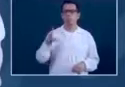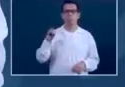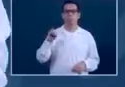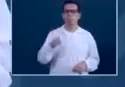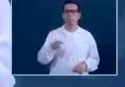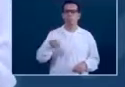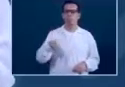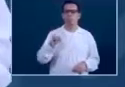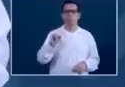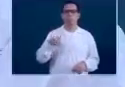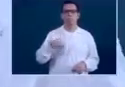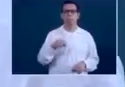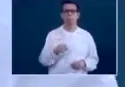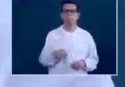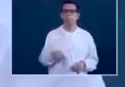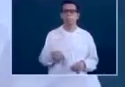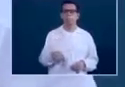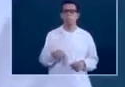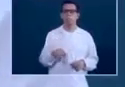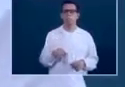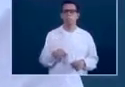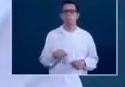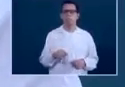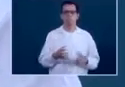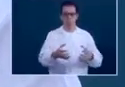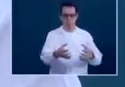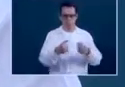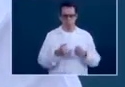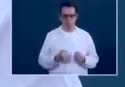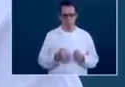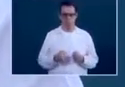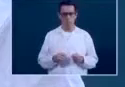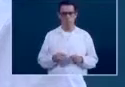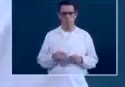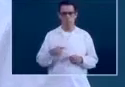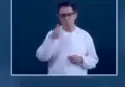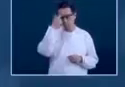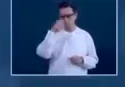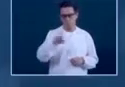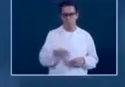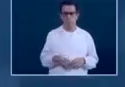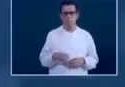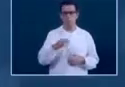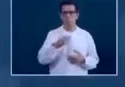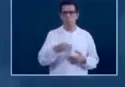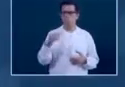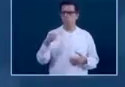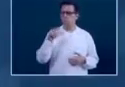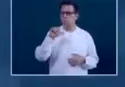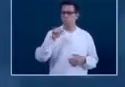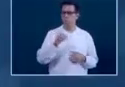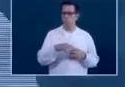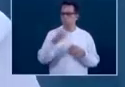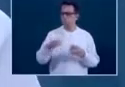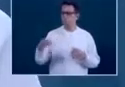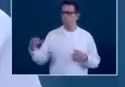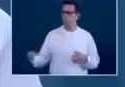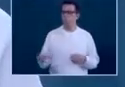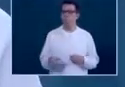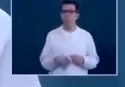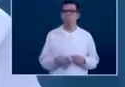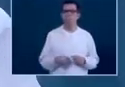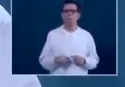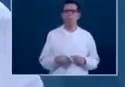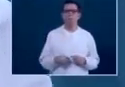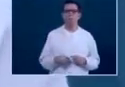No, llegamos para transformar y ofrecemos disculpas por